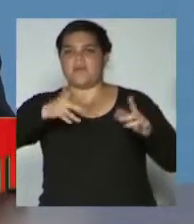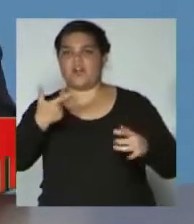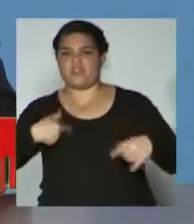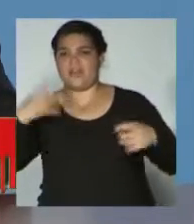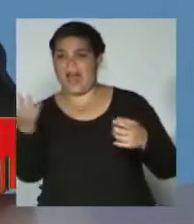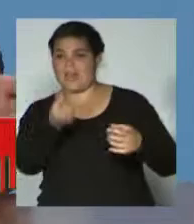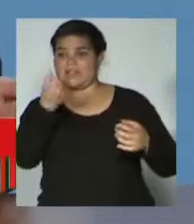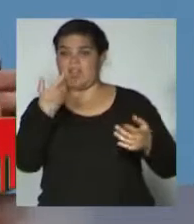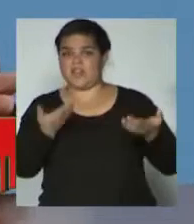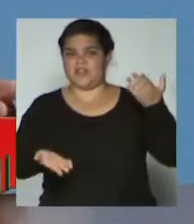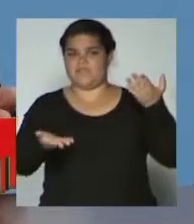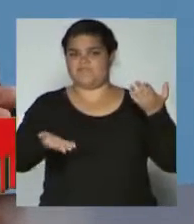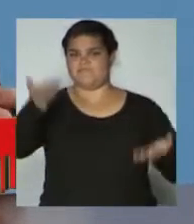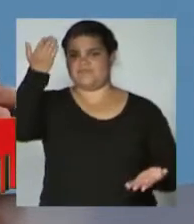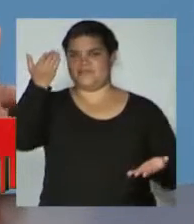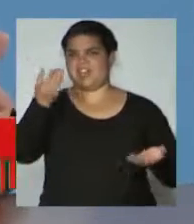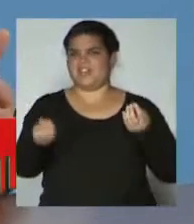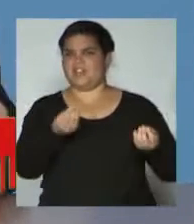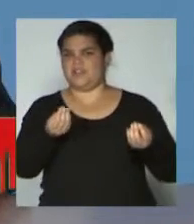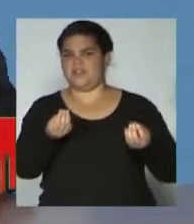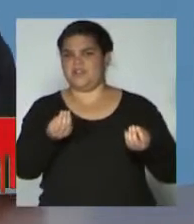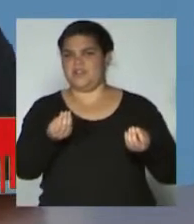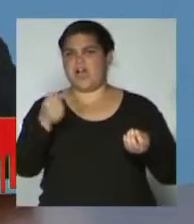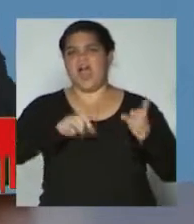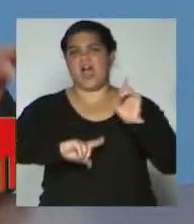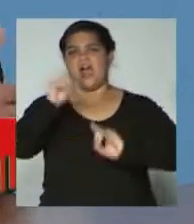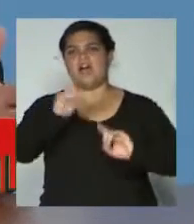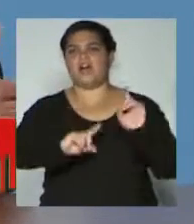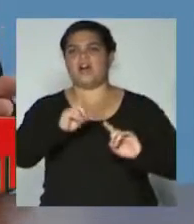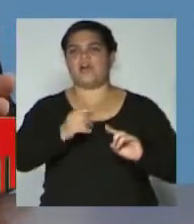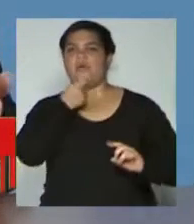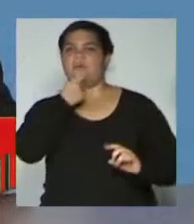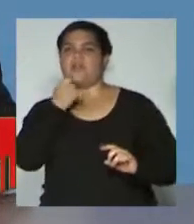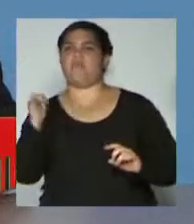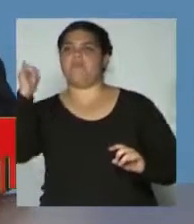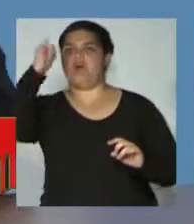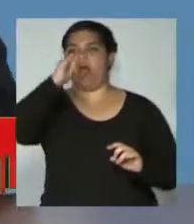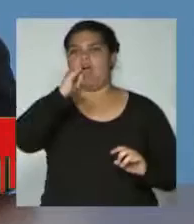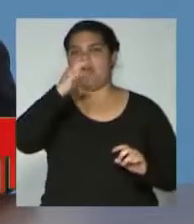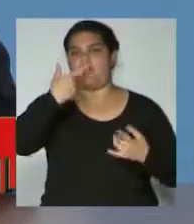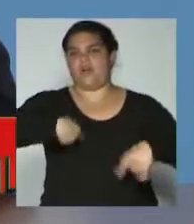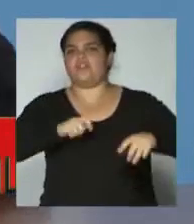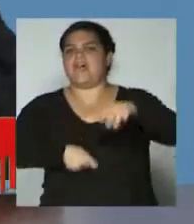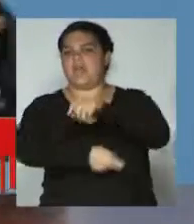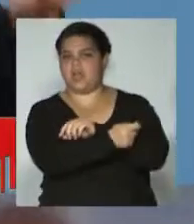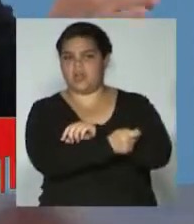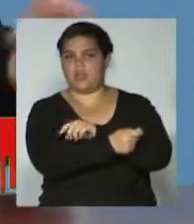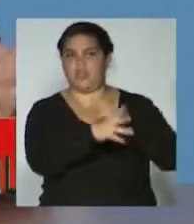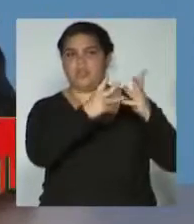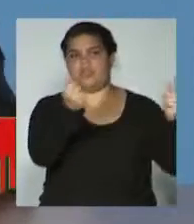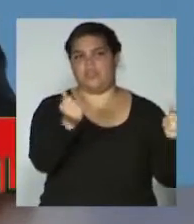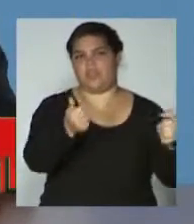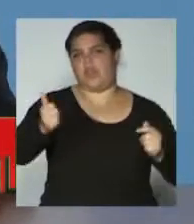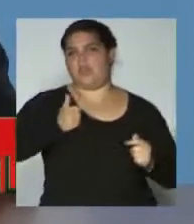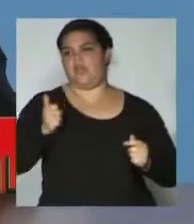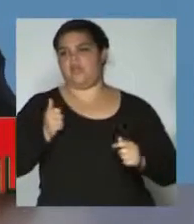llegar. Bueno, cuando vemos candidatos que hablan del derribe de los aviones del narcotráfico, que hablan de poner el ejército en las